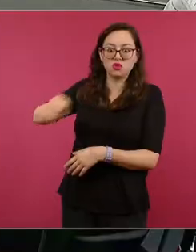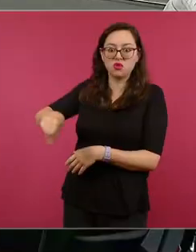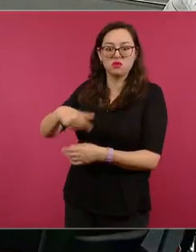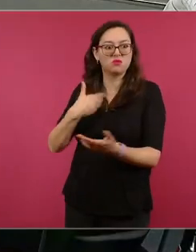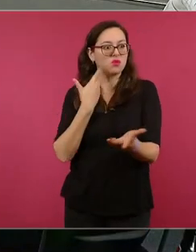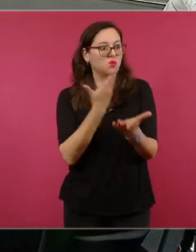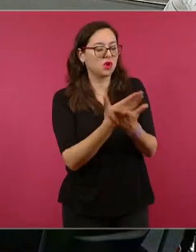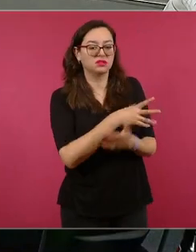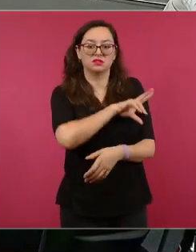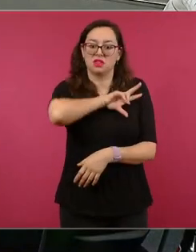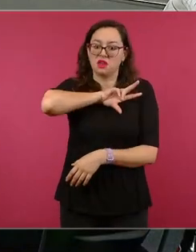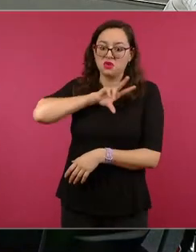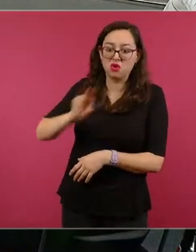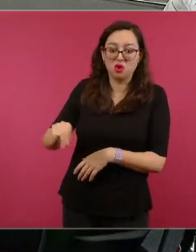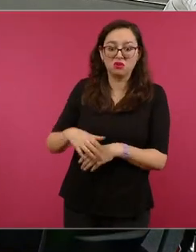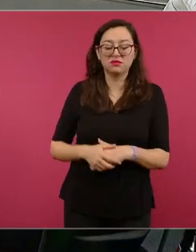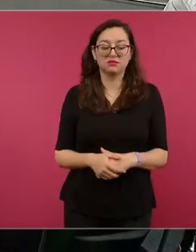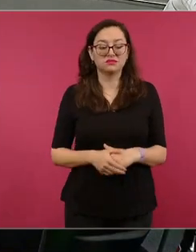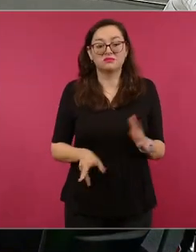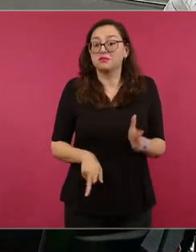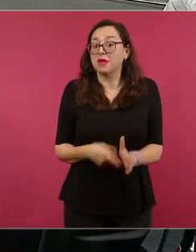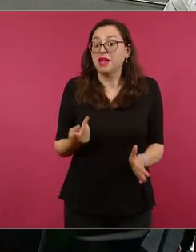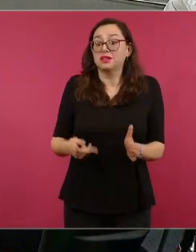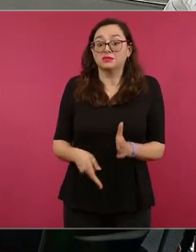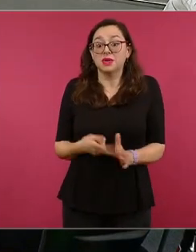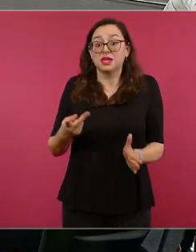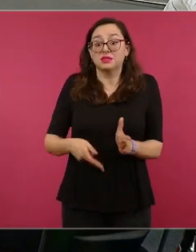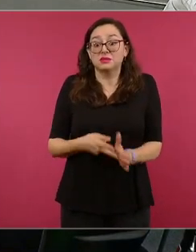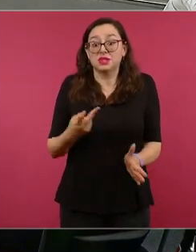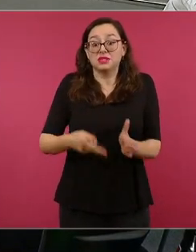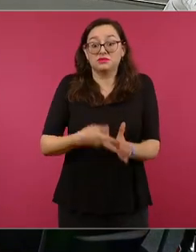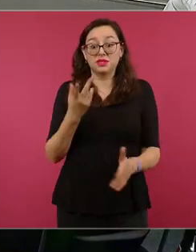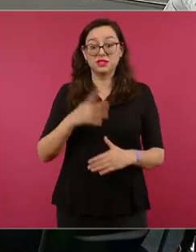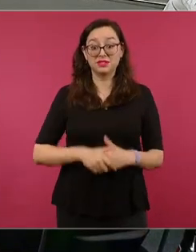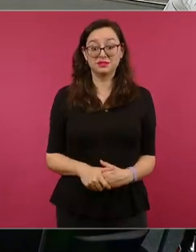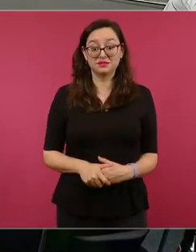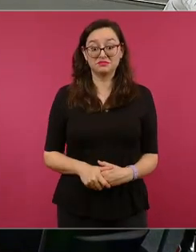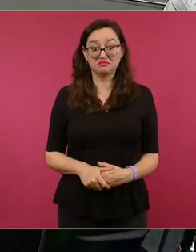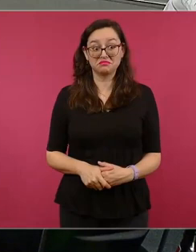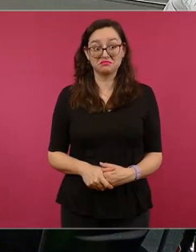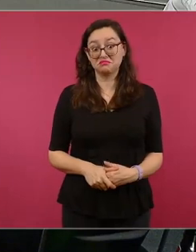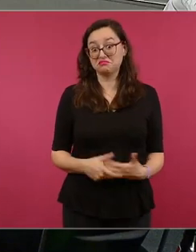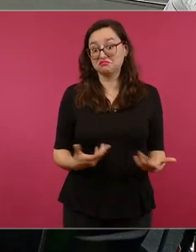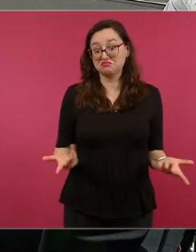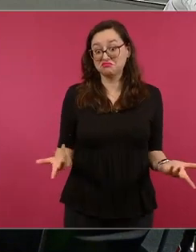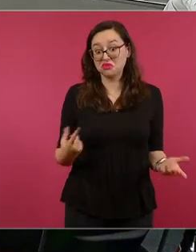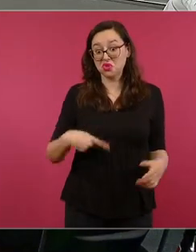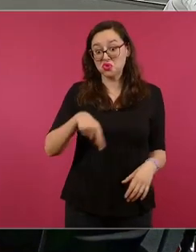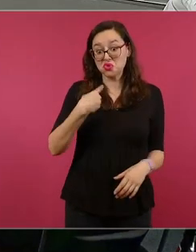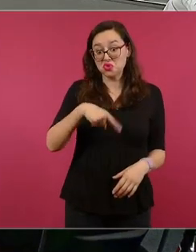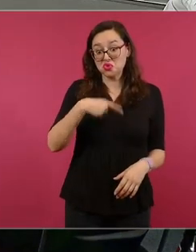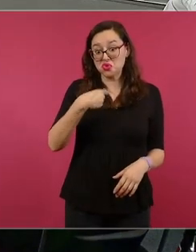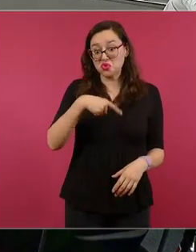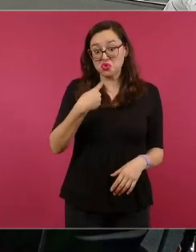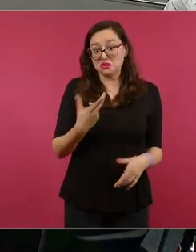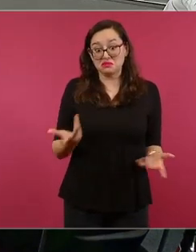propongamos, ninguna iniciativa de reforma, nada.